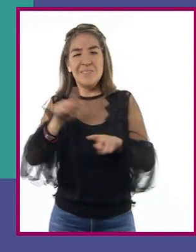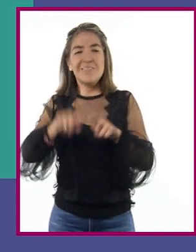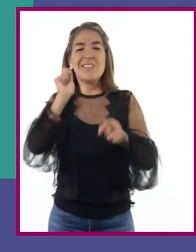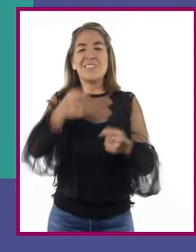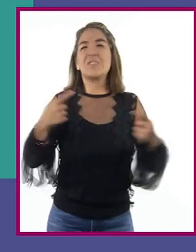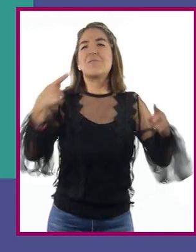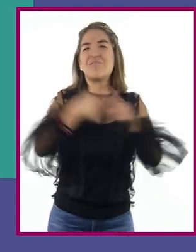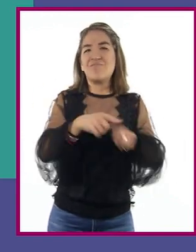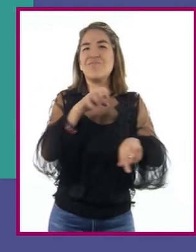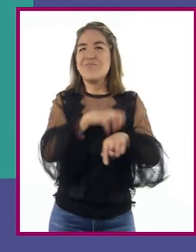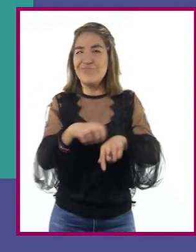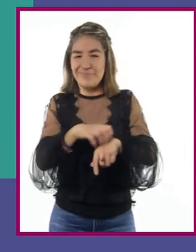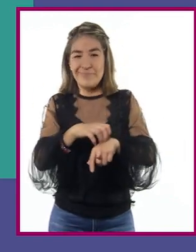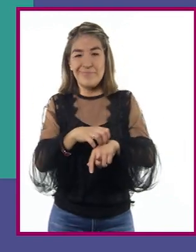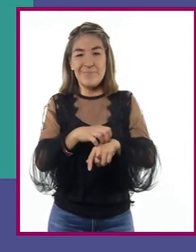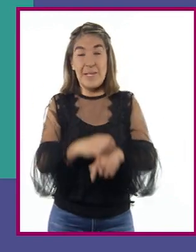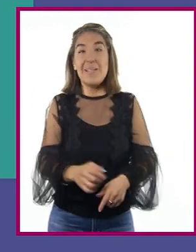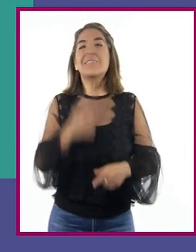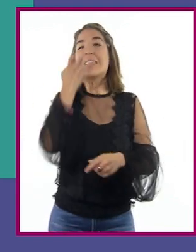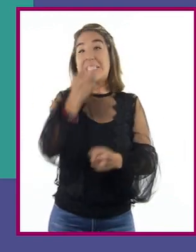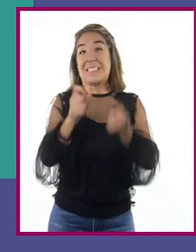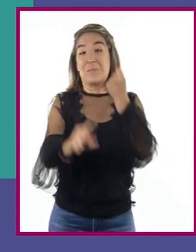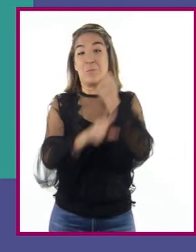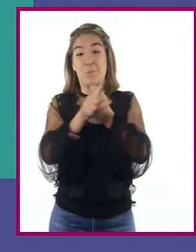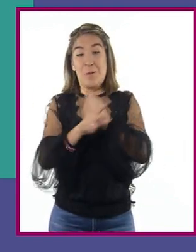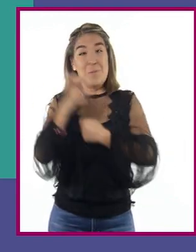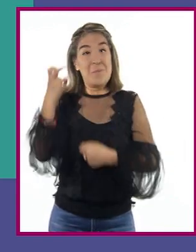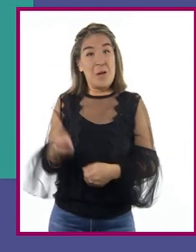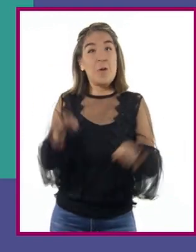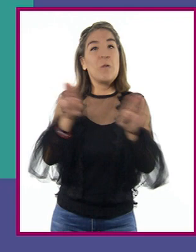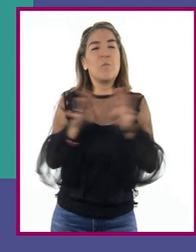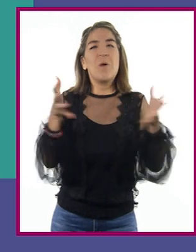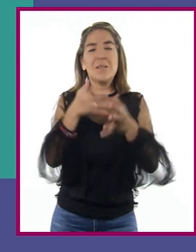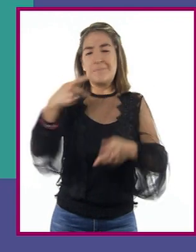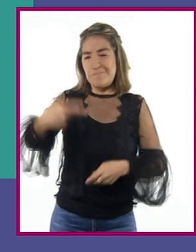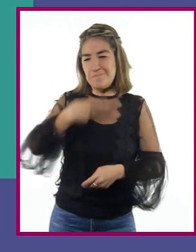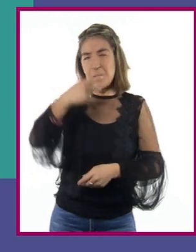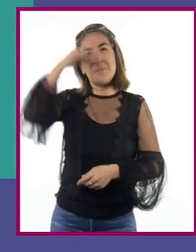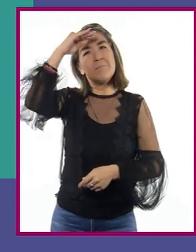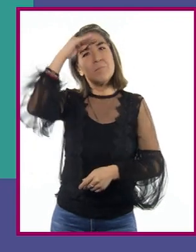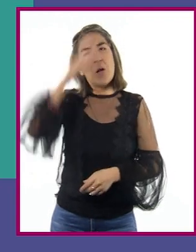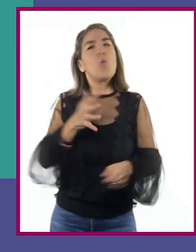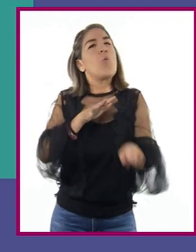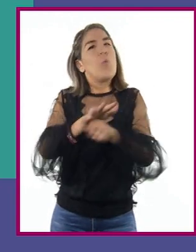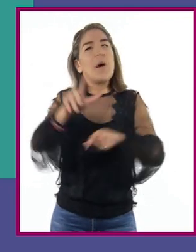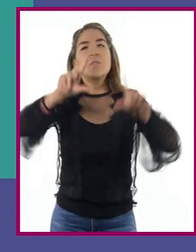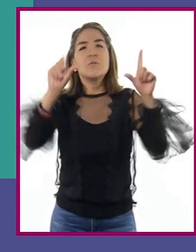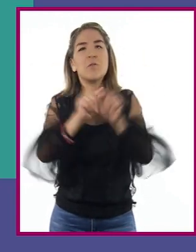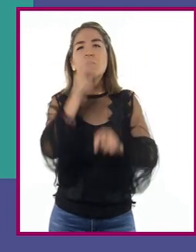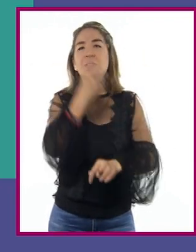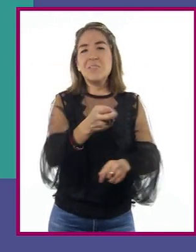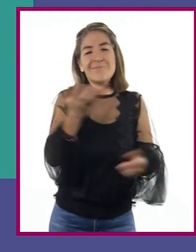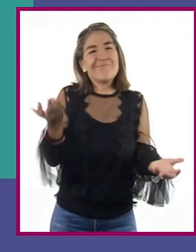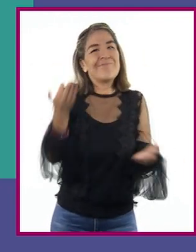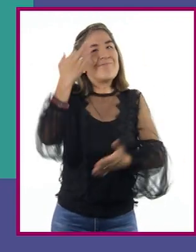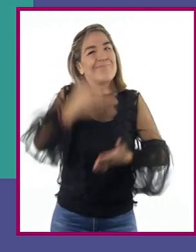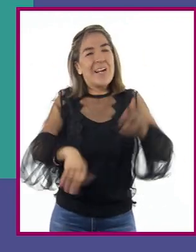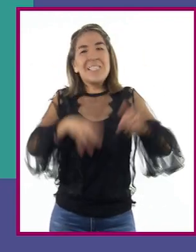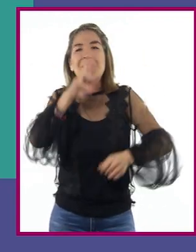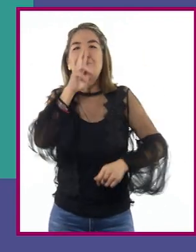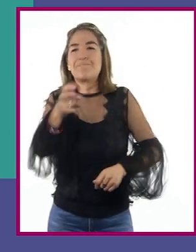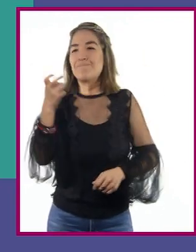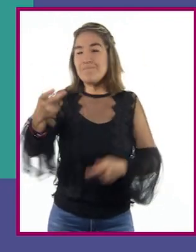alergias. En consecuencia, esta situación nos hace preguntarnos, ¿cuál sería la solución que aún no encuentran ni